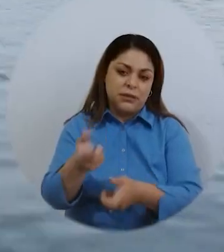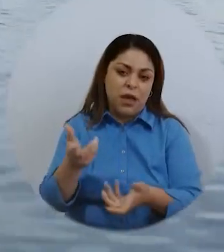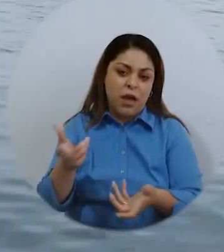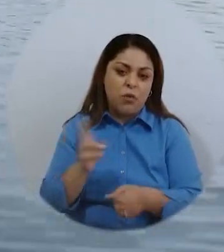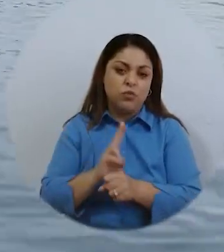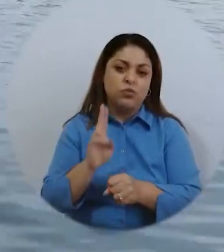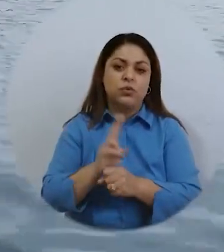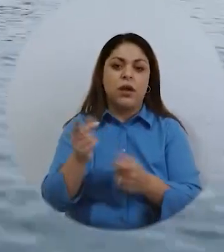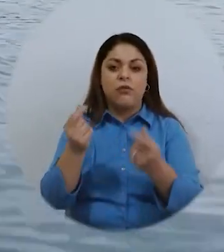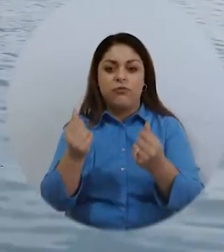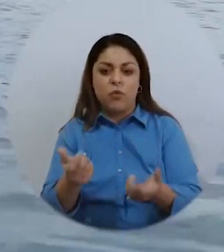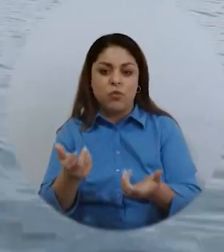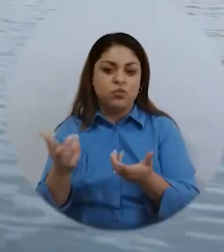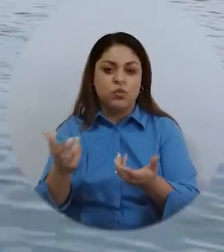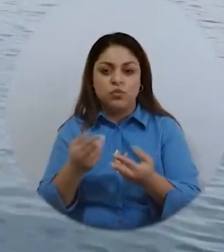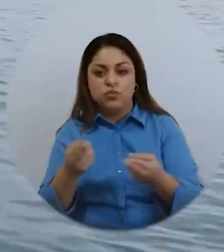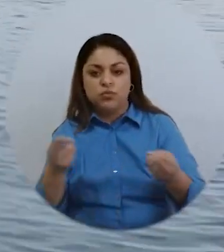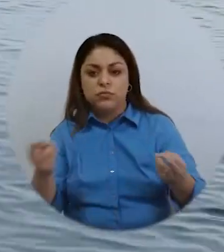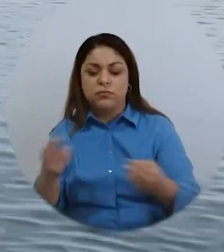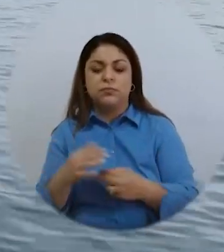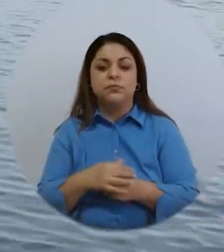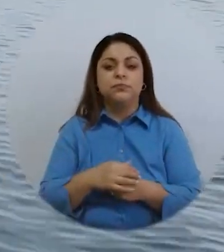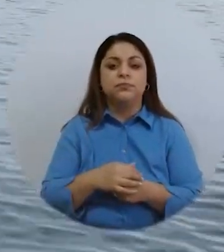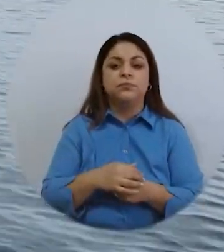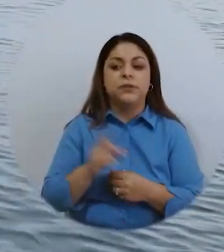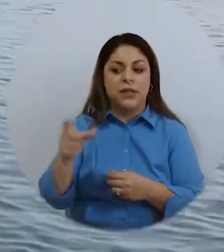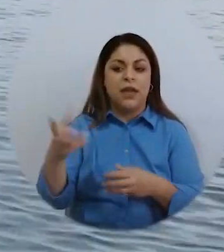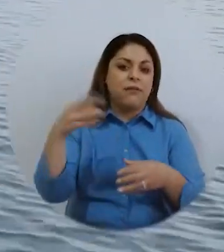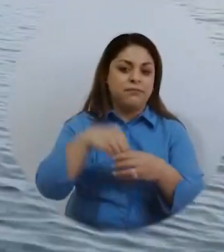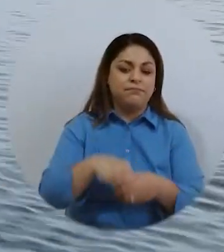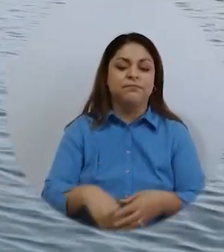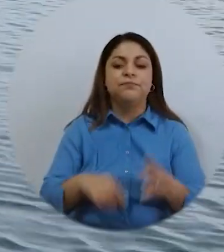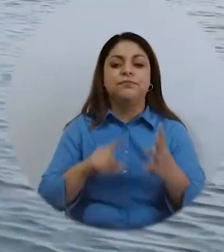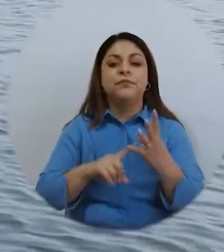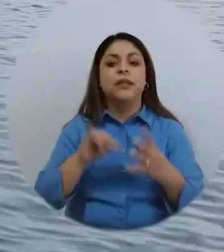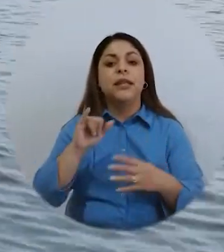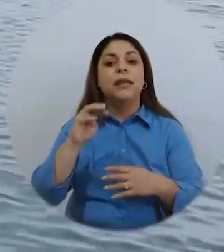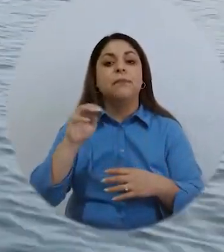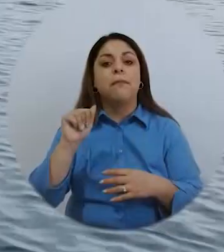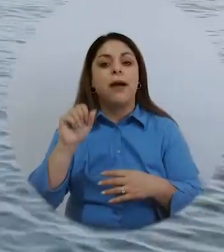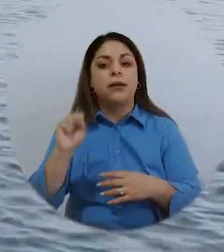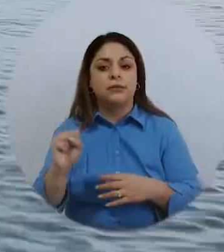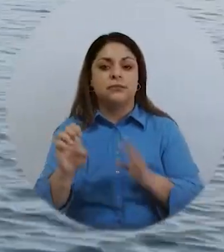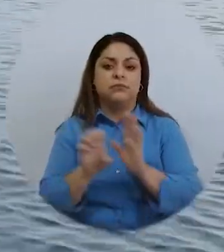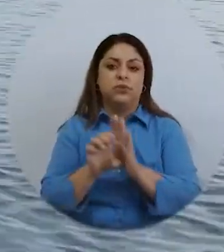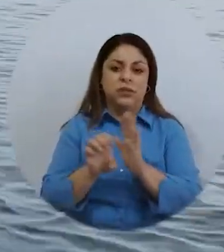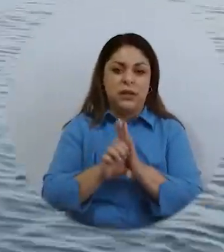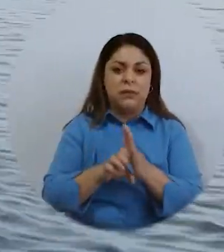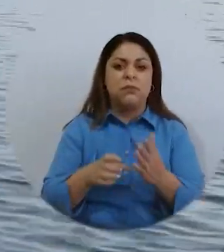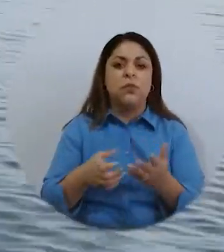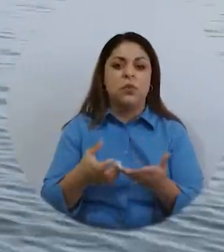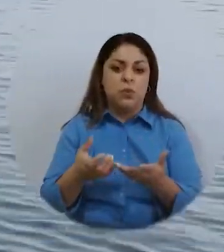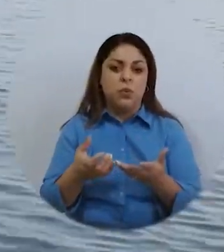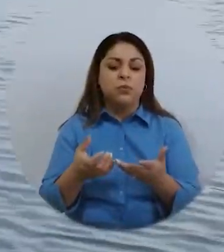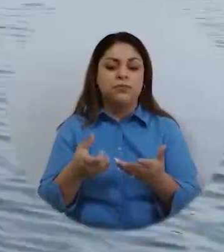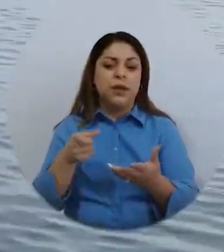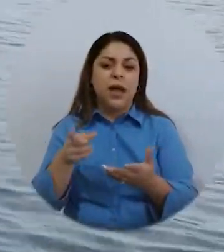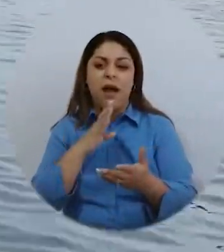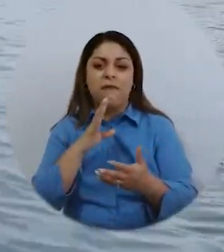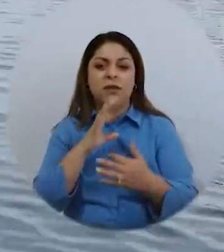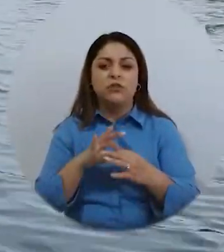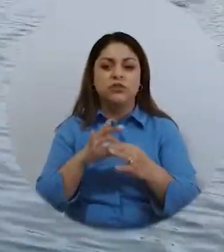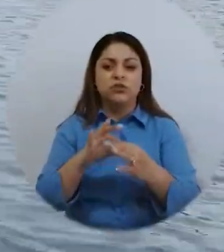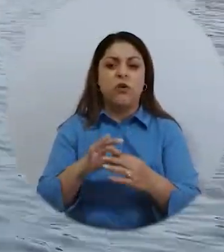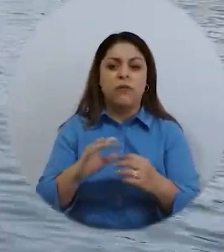de pesca y de uso de los recursos, tiene que estar ahí metido. El IMAS, que es, por ejemplo, las vedas